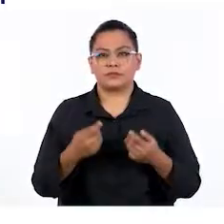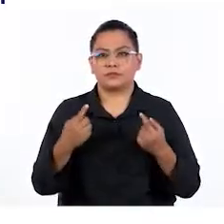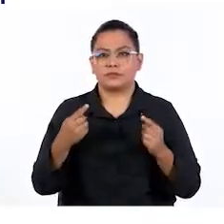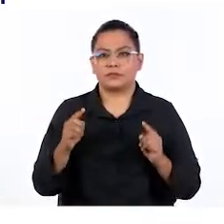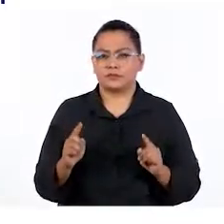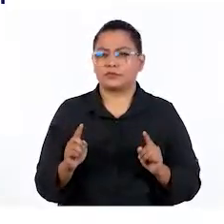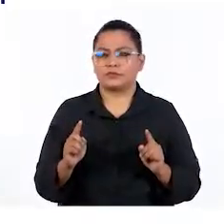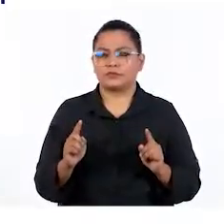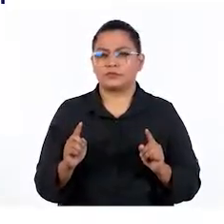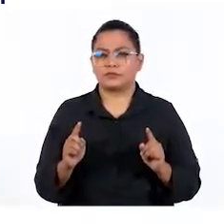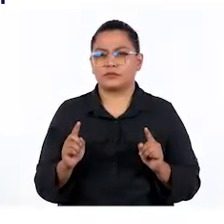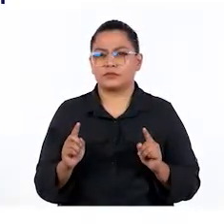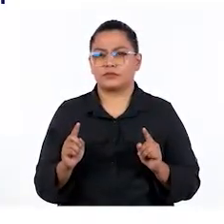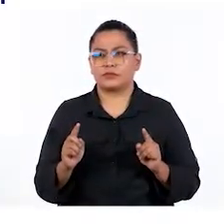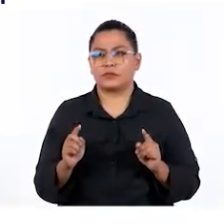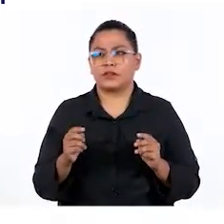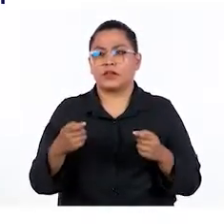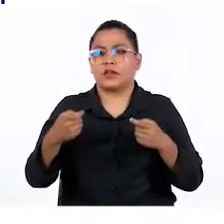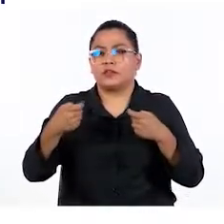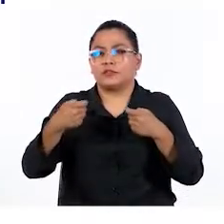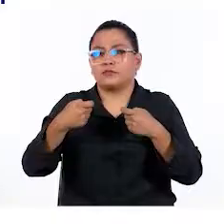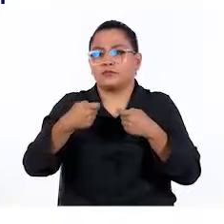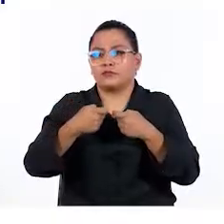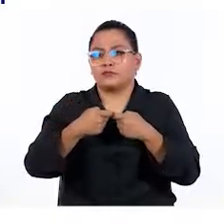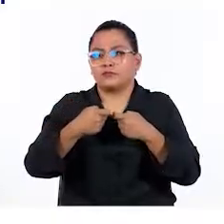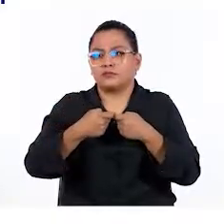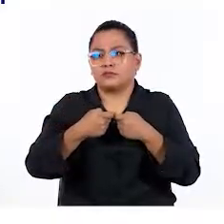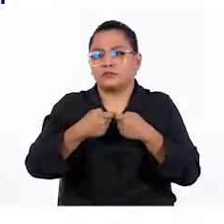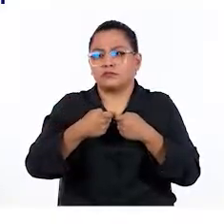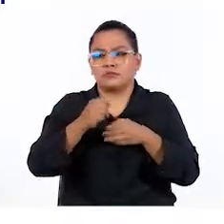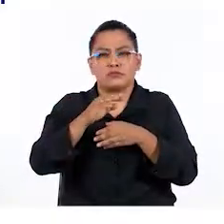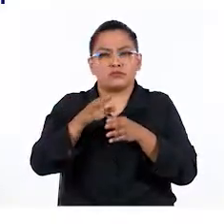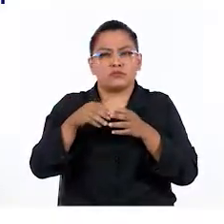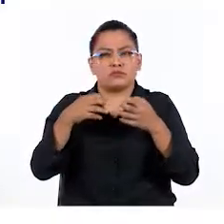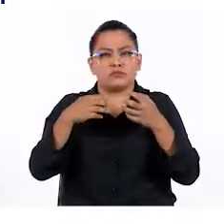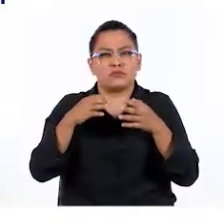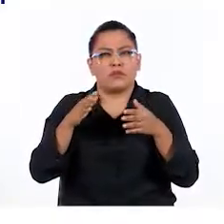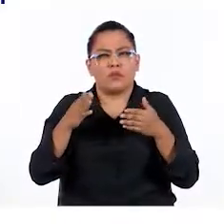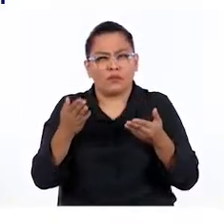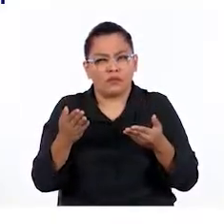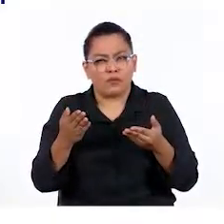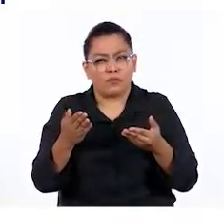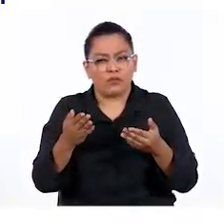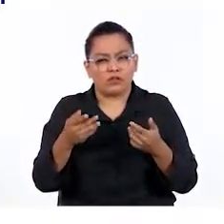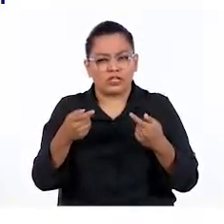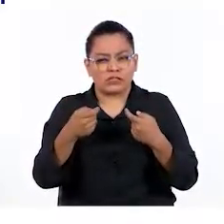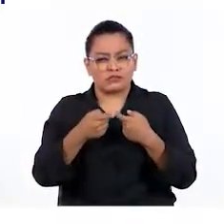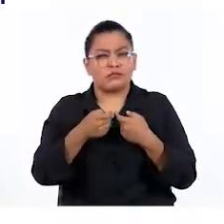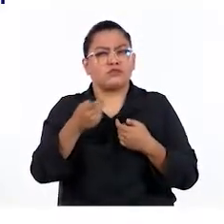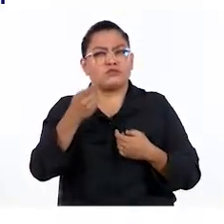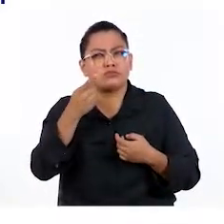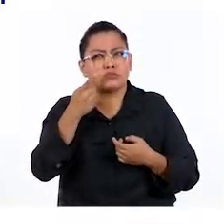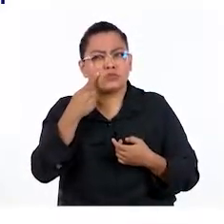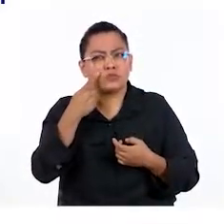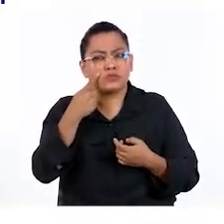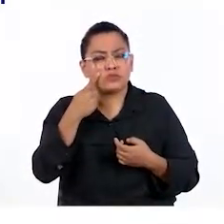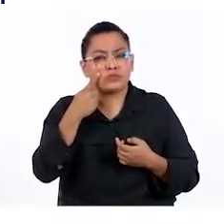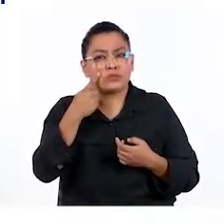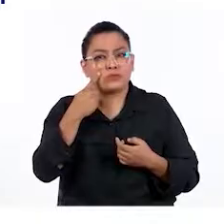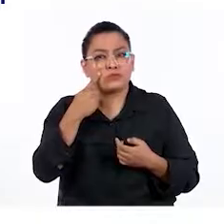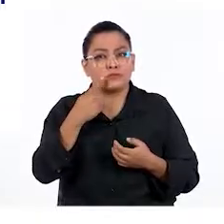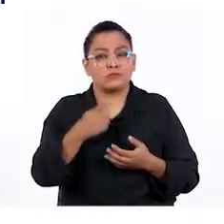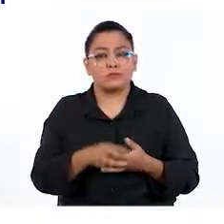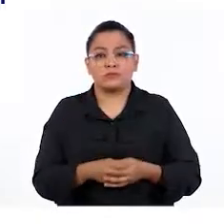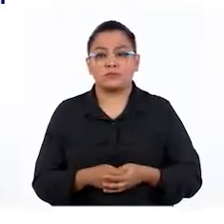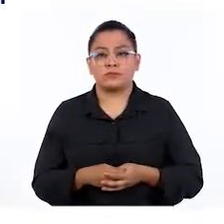Pero, ¿cómo obtenemos energía los seres vivos? ¿De dónde provendrá esa energía? ¿Y cuál será la naturaleza